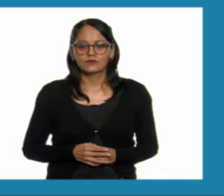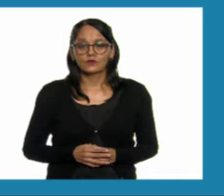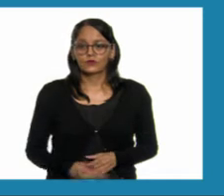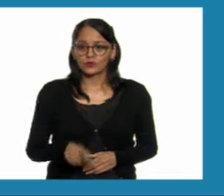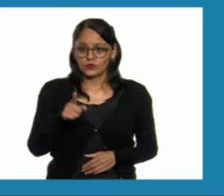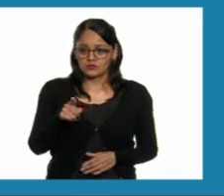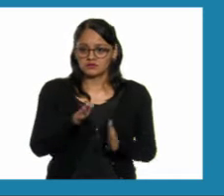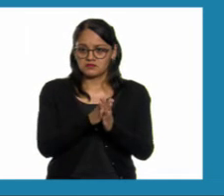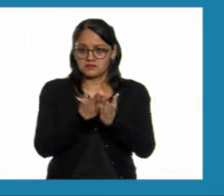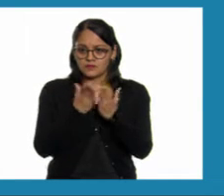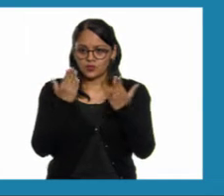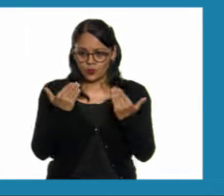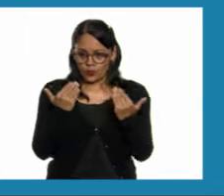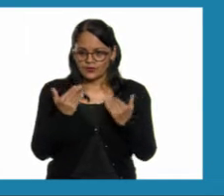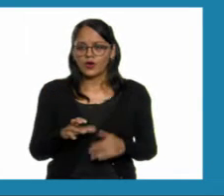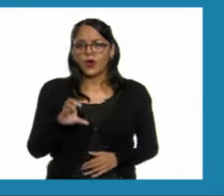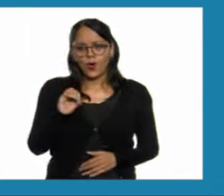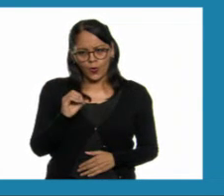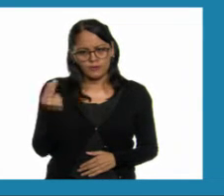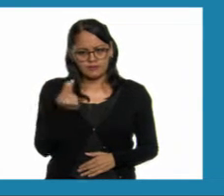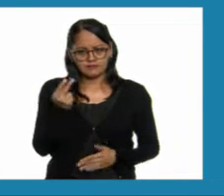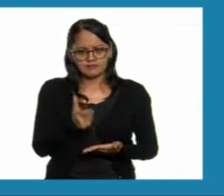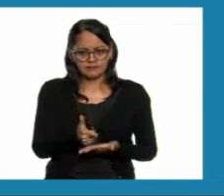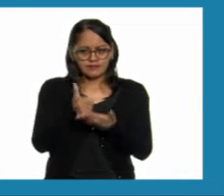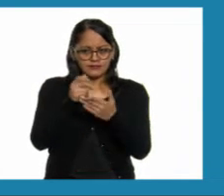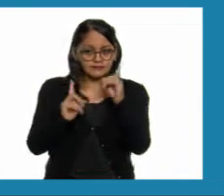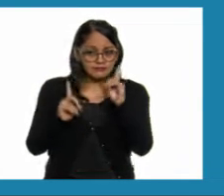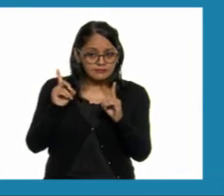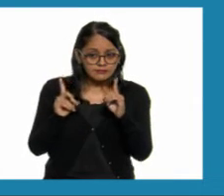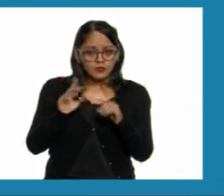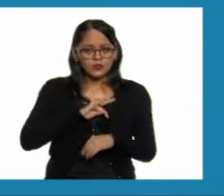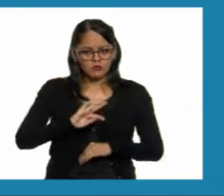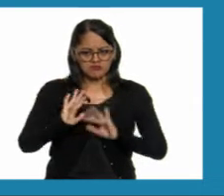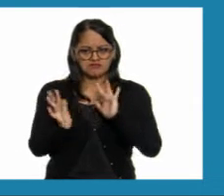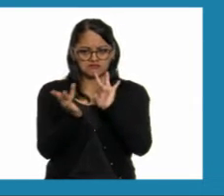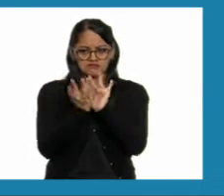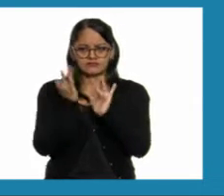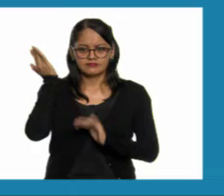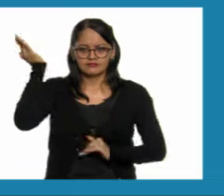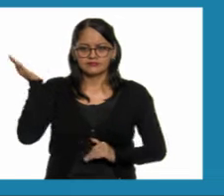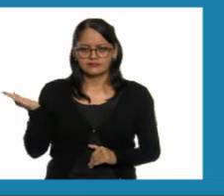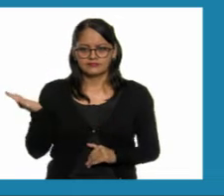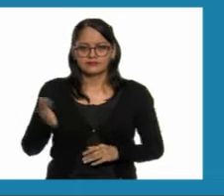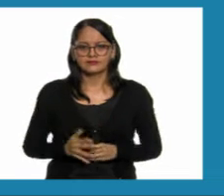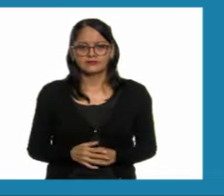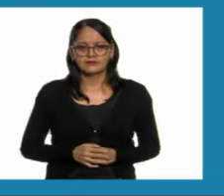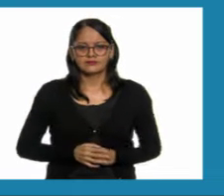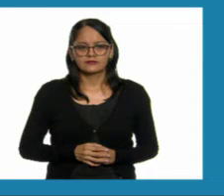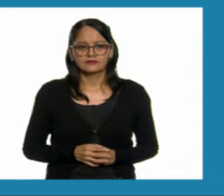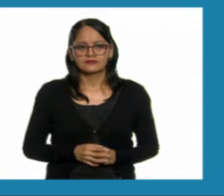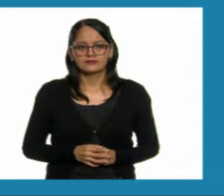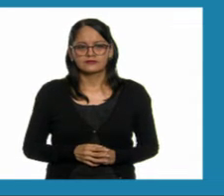Si no tienes el libro de texto o necesitas ayuda para responder las preguntas, contáctanos.